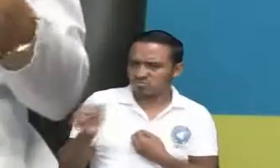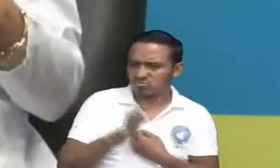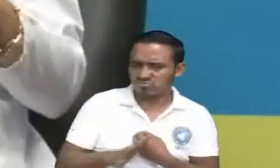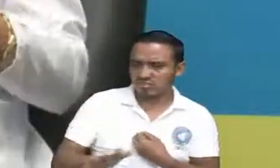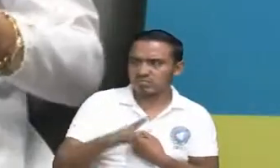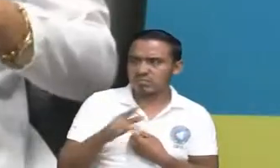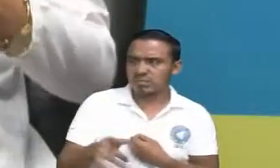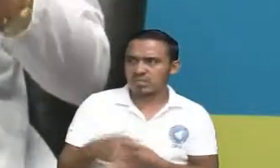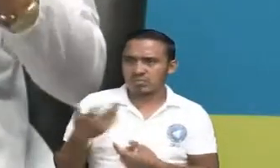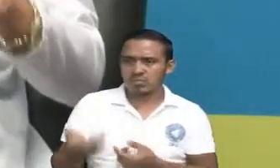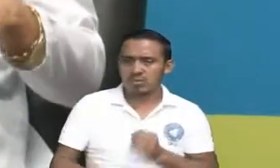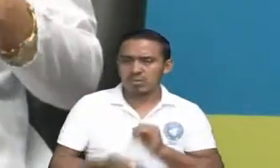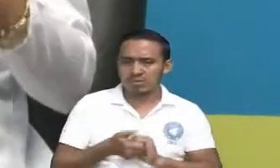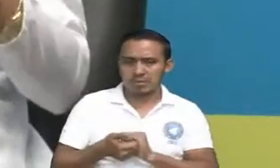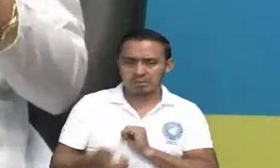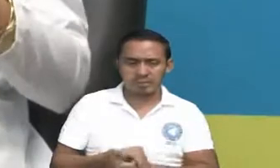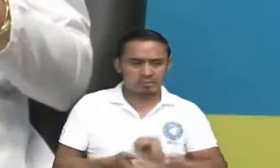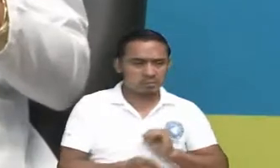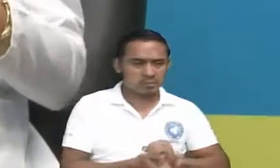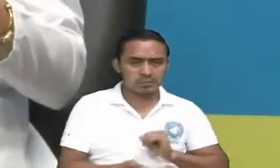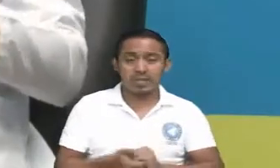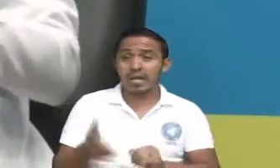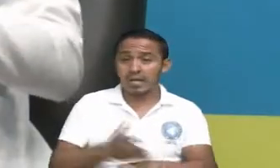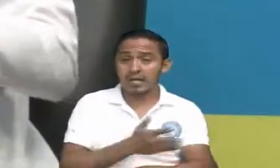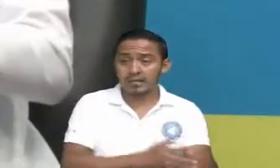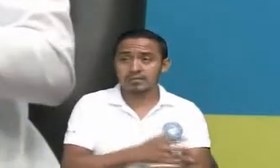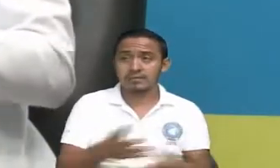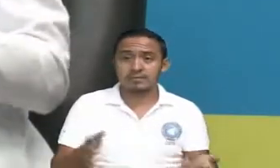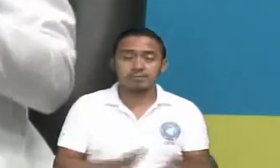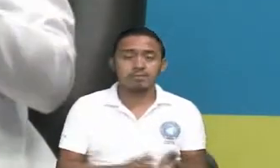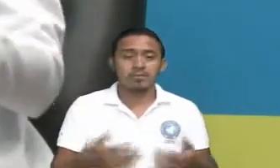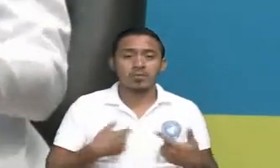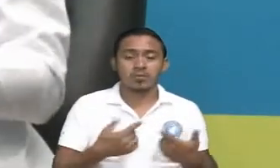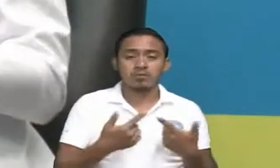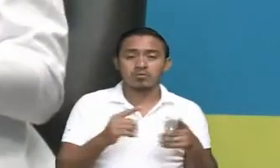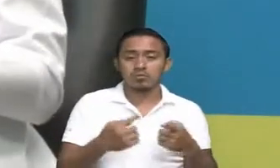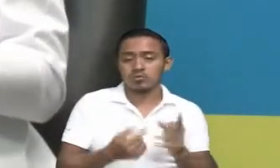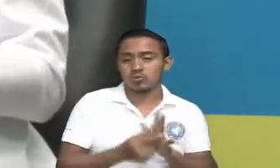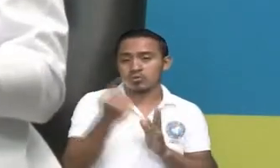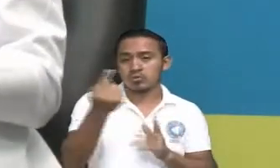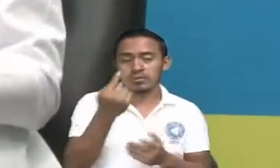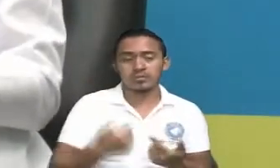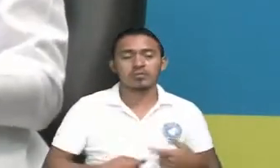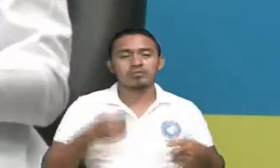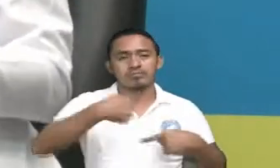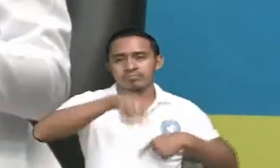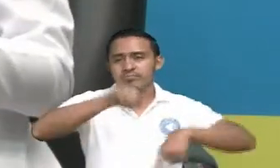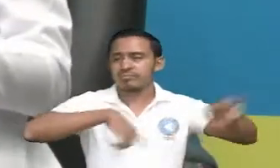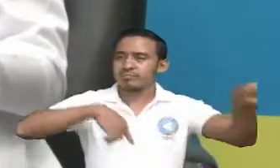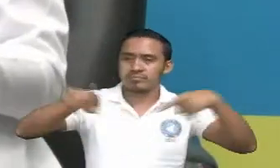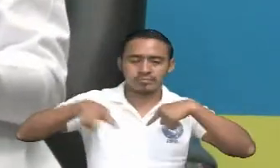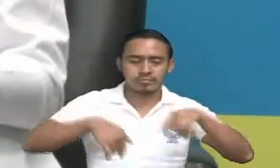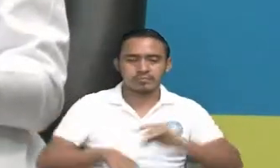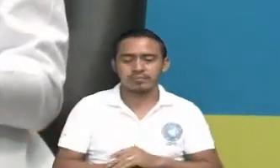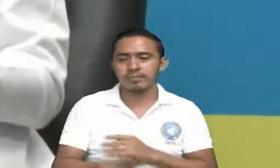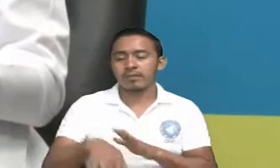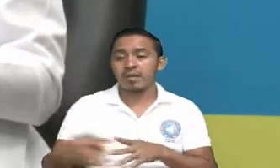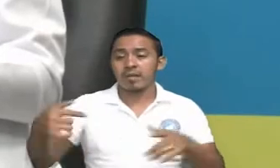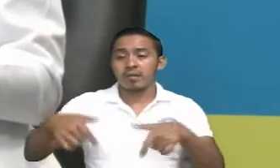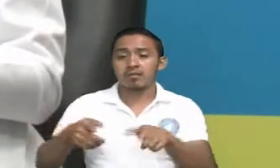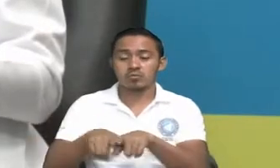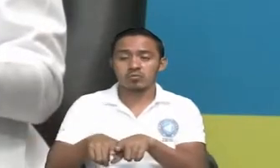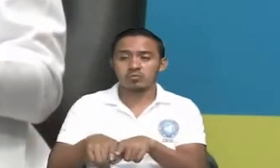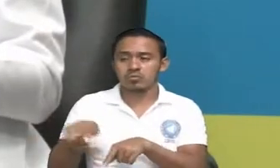cuando estabas soltero vos salías, tenías tu tiempo libre y de repente venías a una relación y comienza a cuestionar tus amistades. Desde